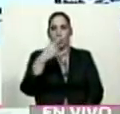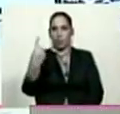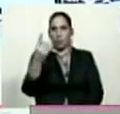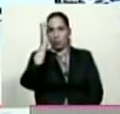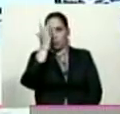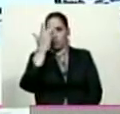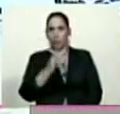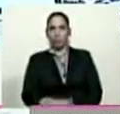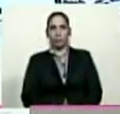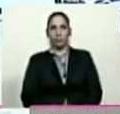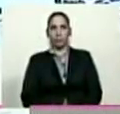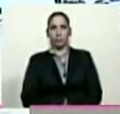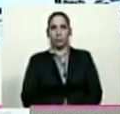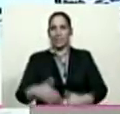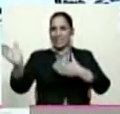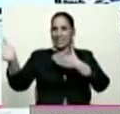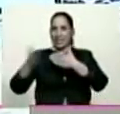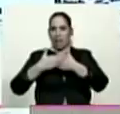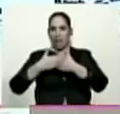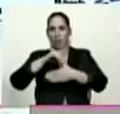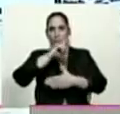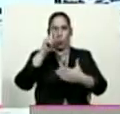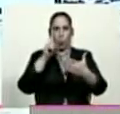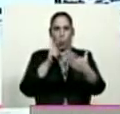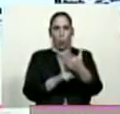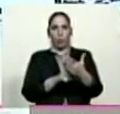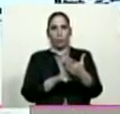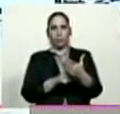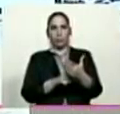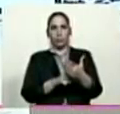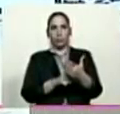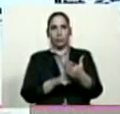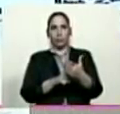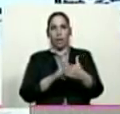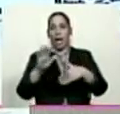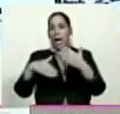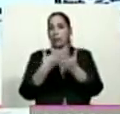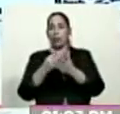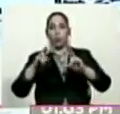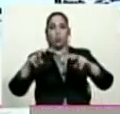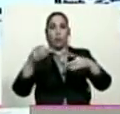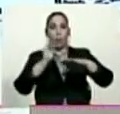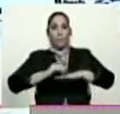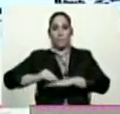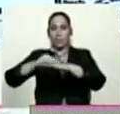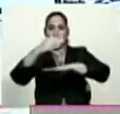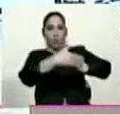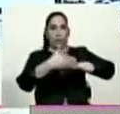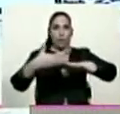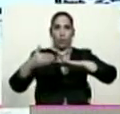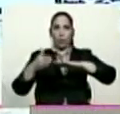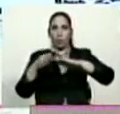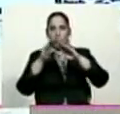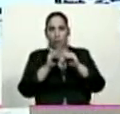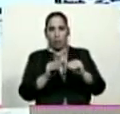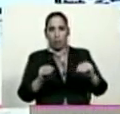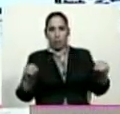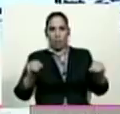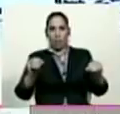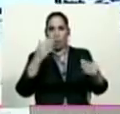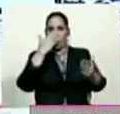febrero, queda cerrada total y absolutamente, hasta nuevo aviso, la frontera terrestre con